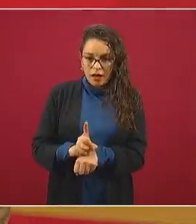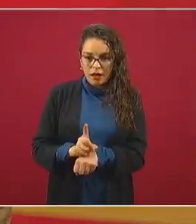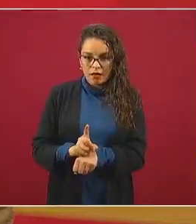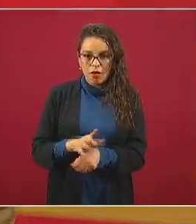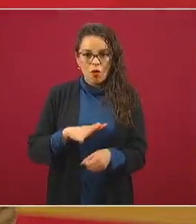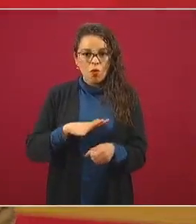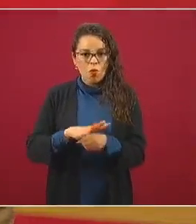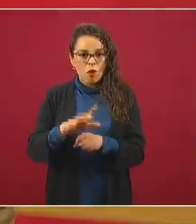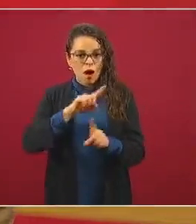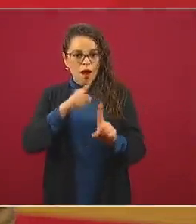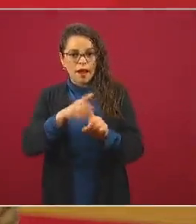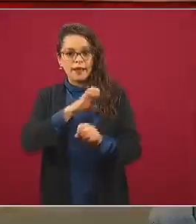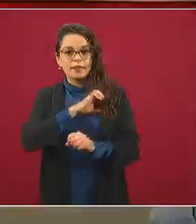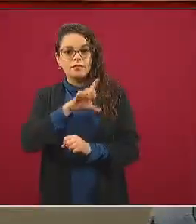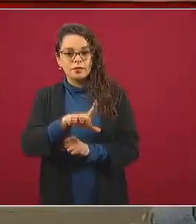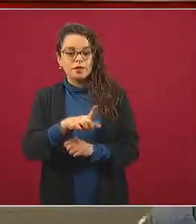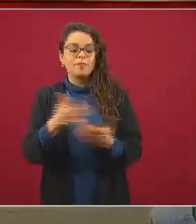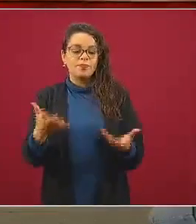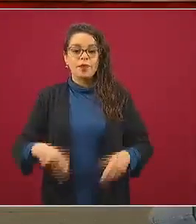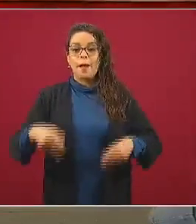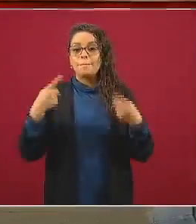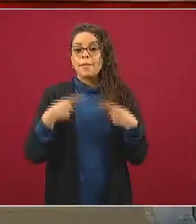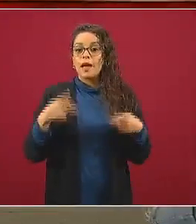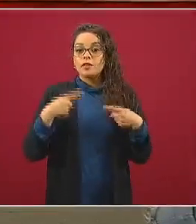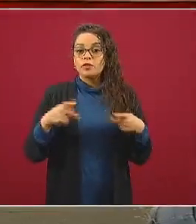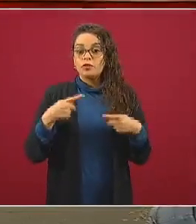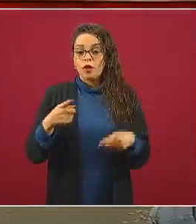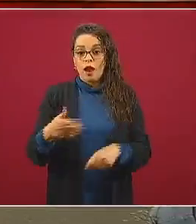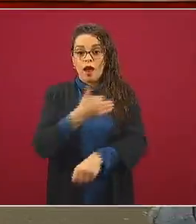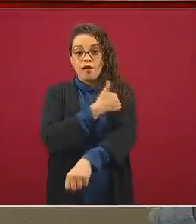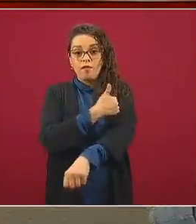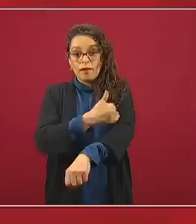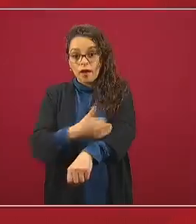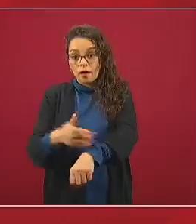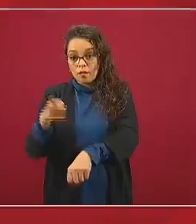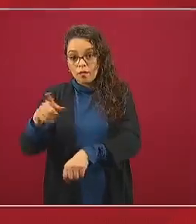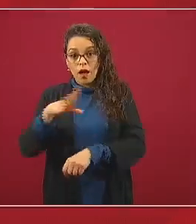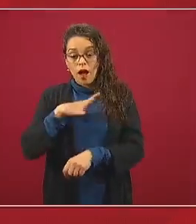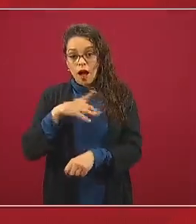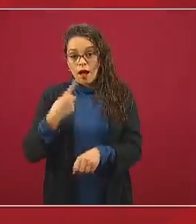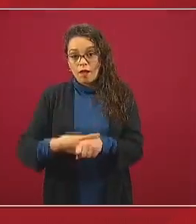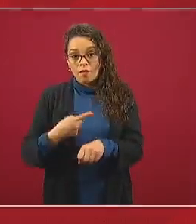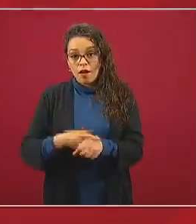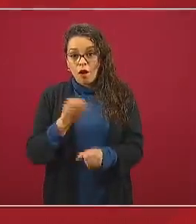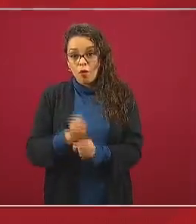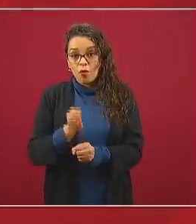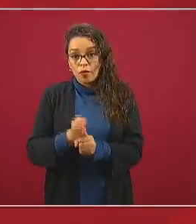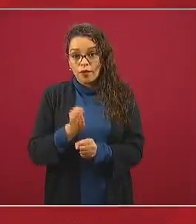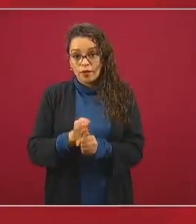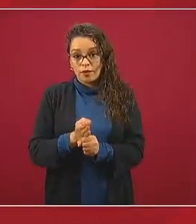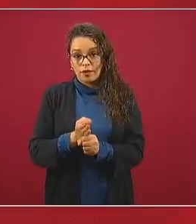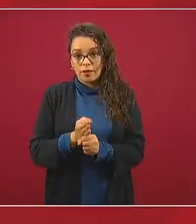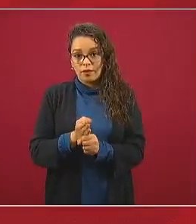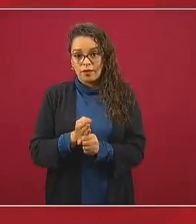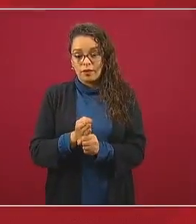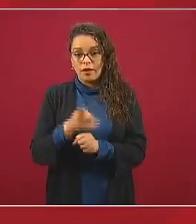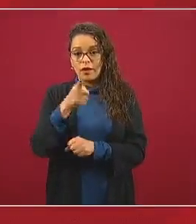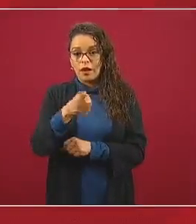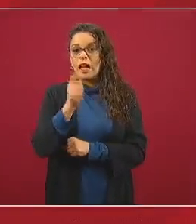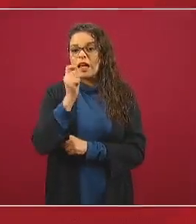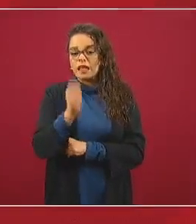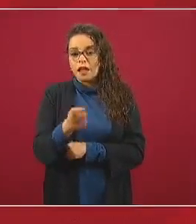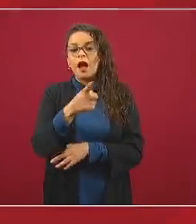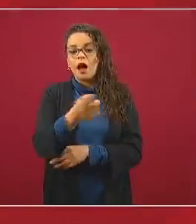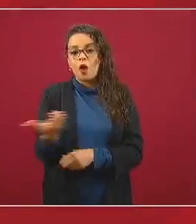particular, por un lado, las personas que tienen familiares enfermos en este momento, particularmente quienes están